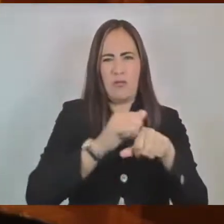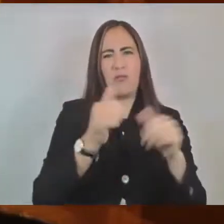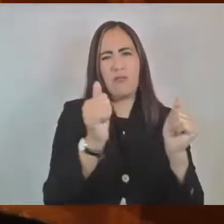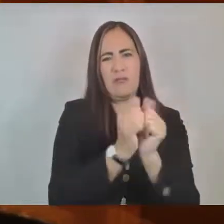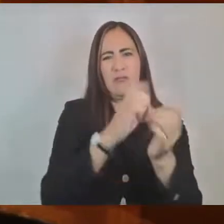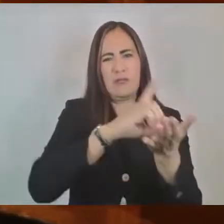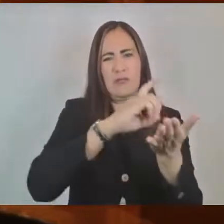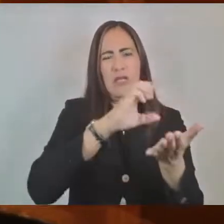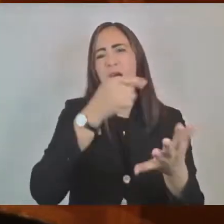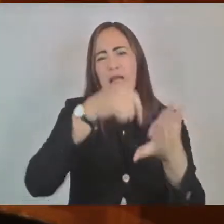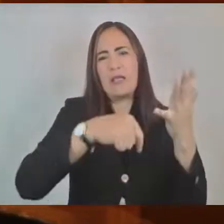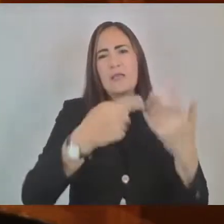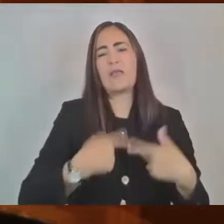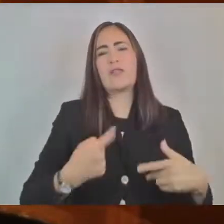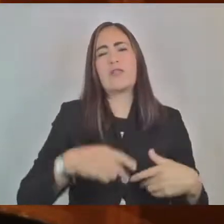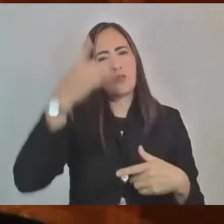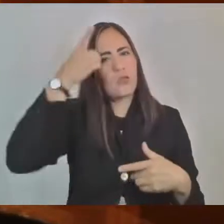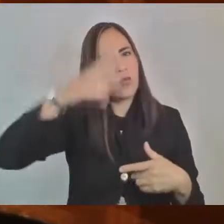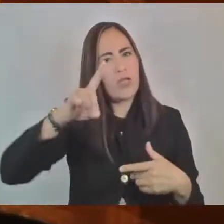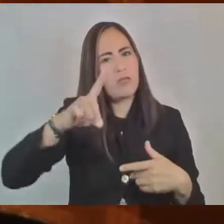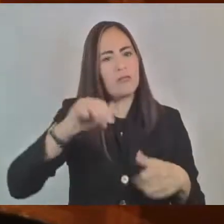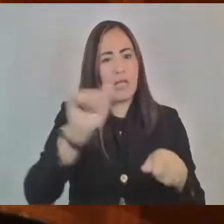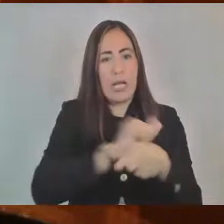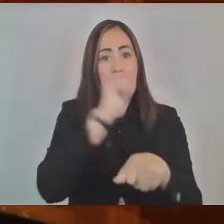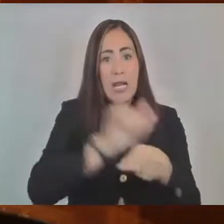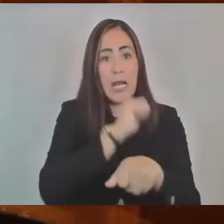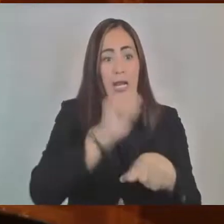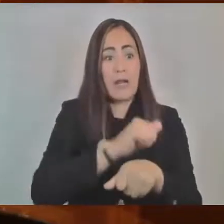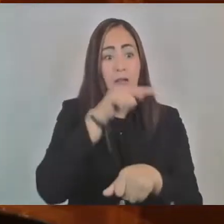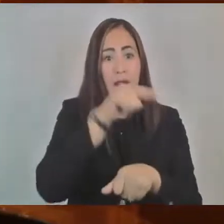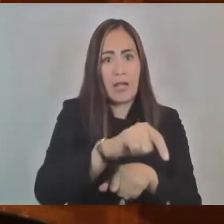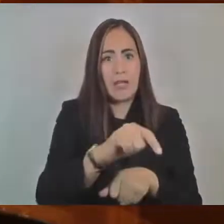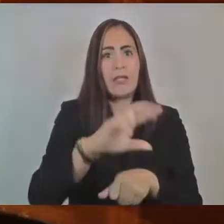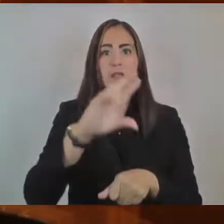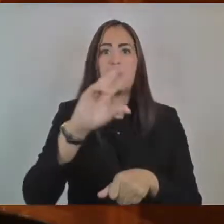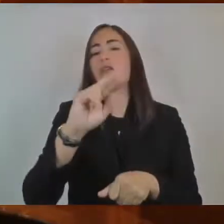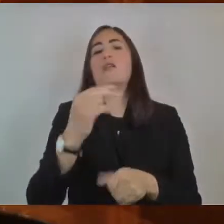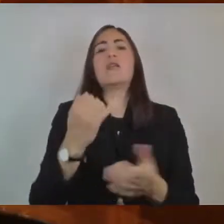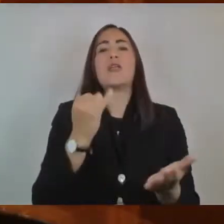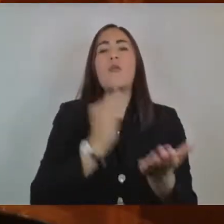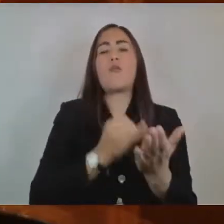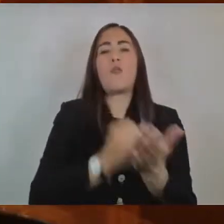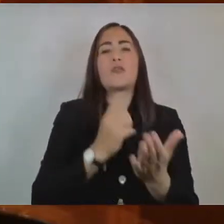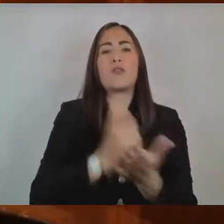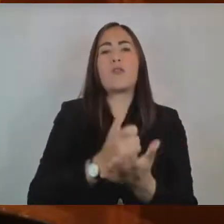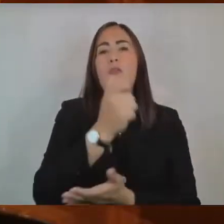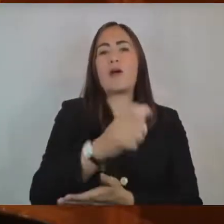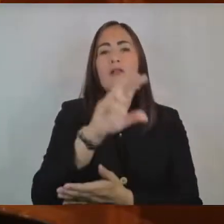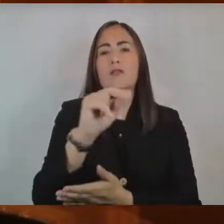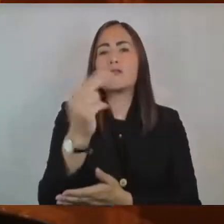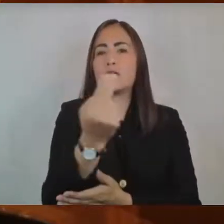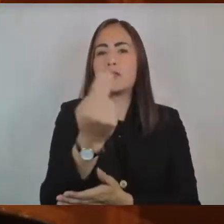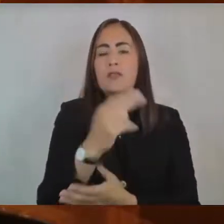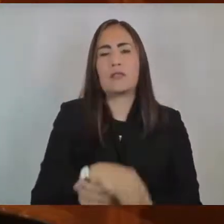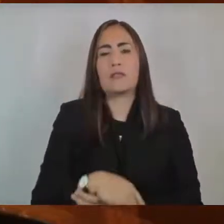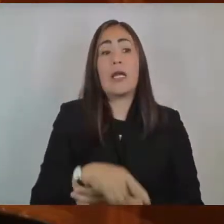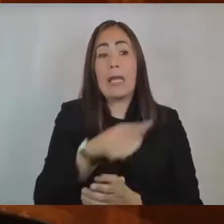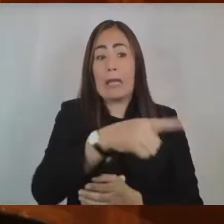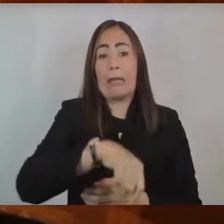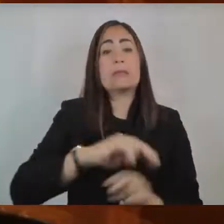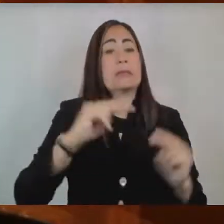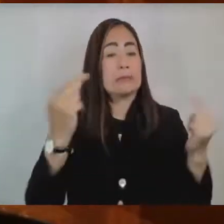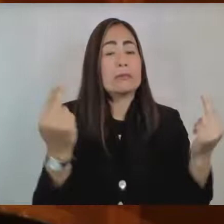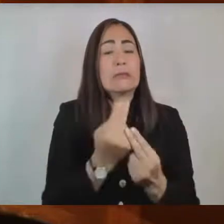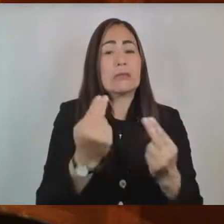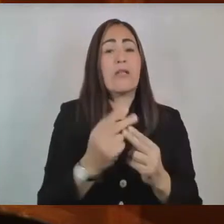que el uso de un automóvil particular es indispensable y necesario para estas personas, ya que